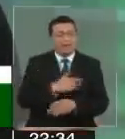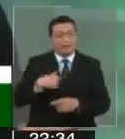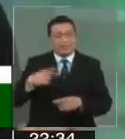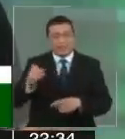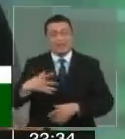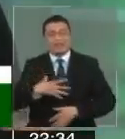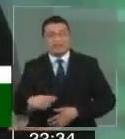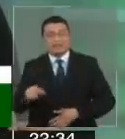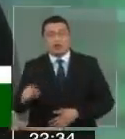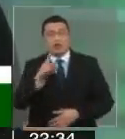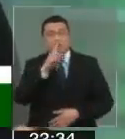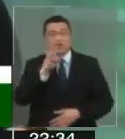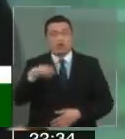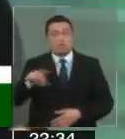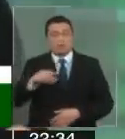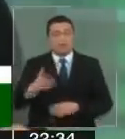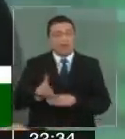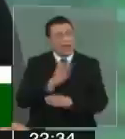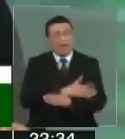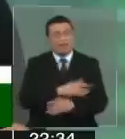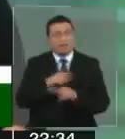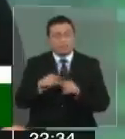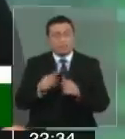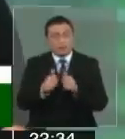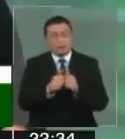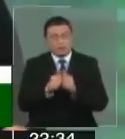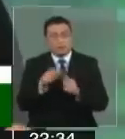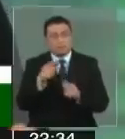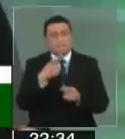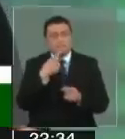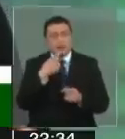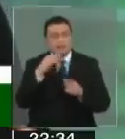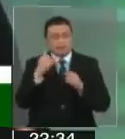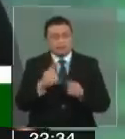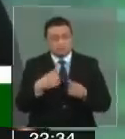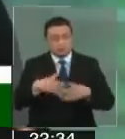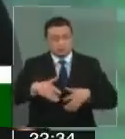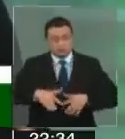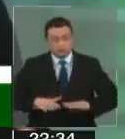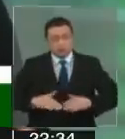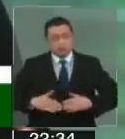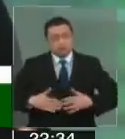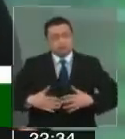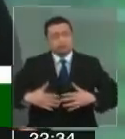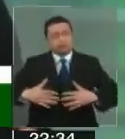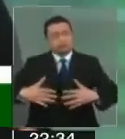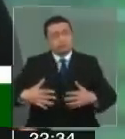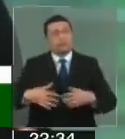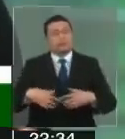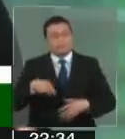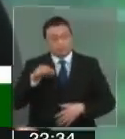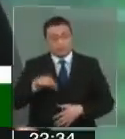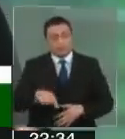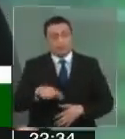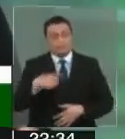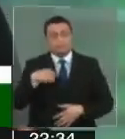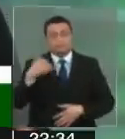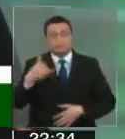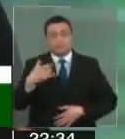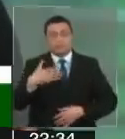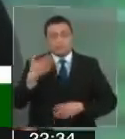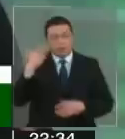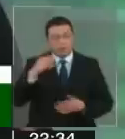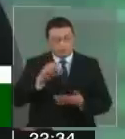a escribir en realidad antes de tener. Me acompañó mucho la palabra durante el embarazo. Y encontré que ese, fue bien desde